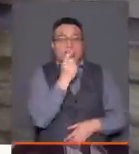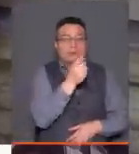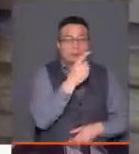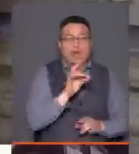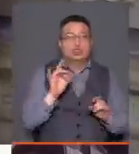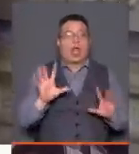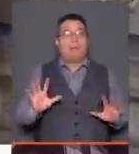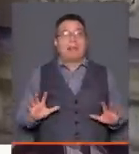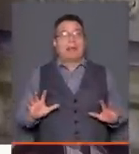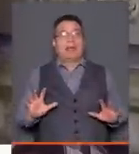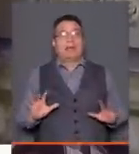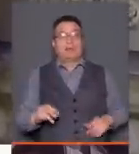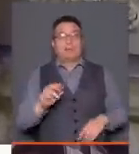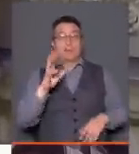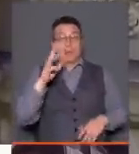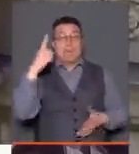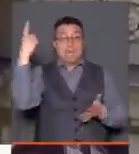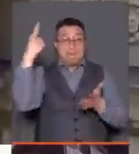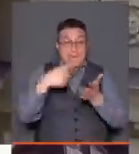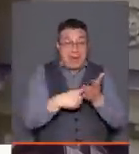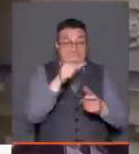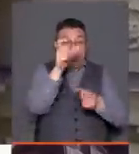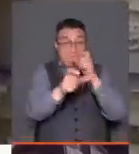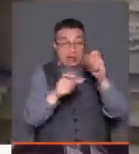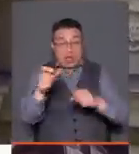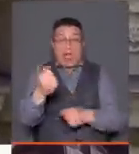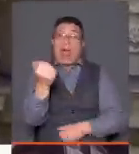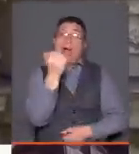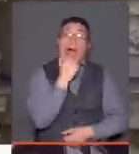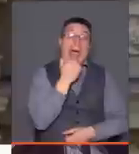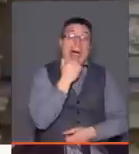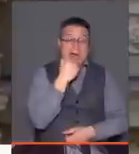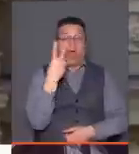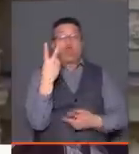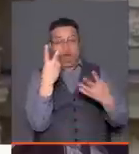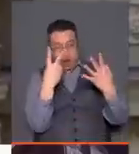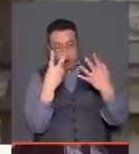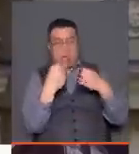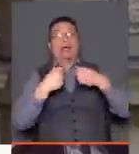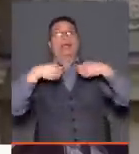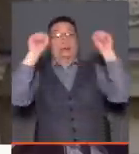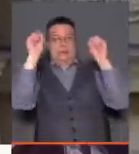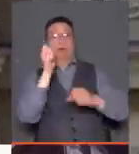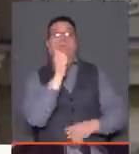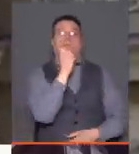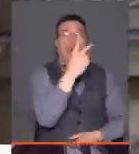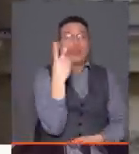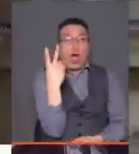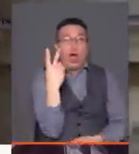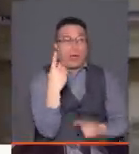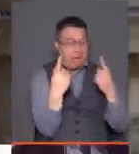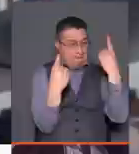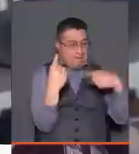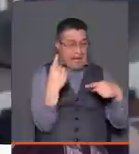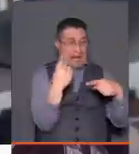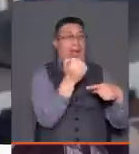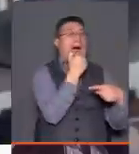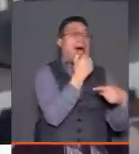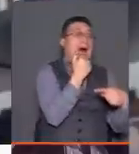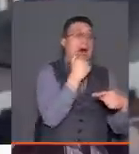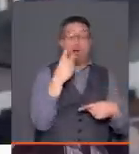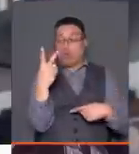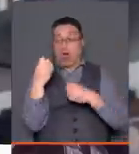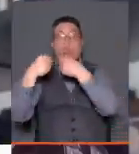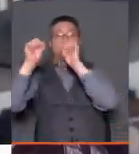apenas Dos de cada mil personas que pasan por esta situación recurren a la justicia para ser indemnizados en